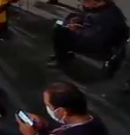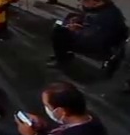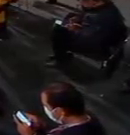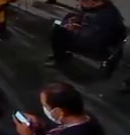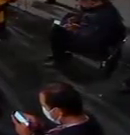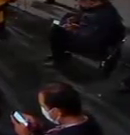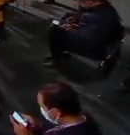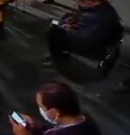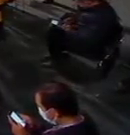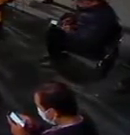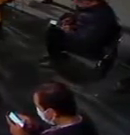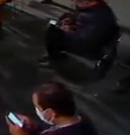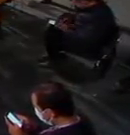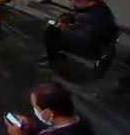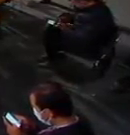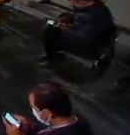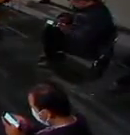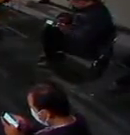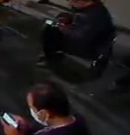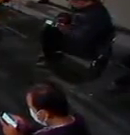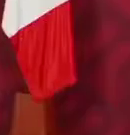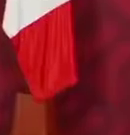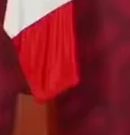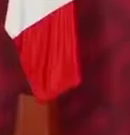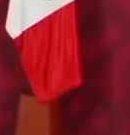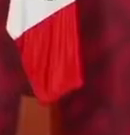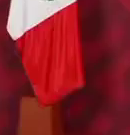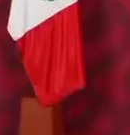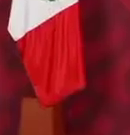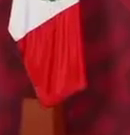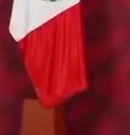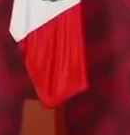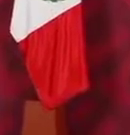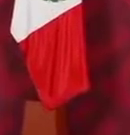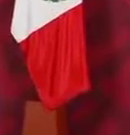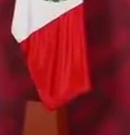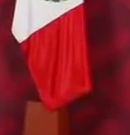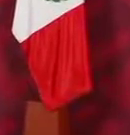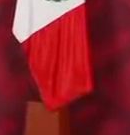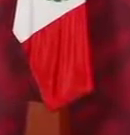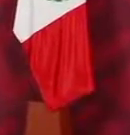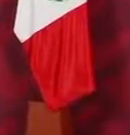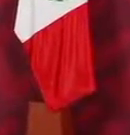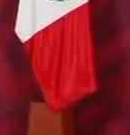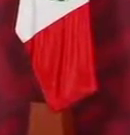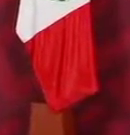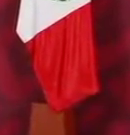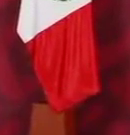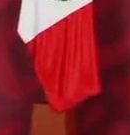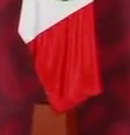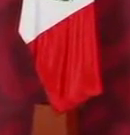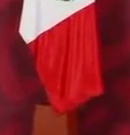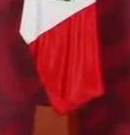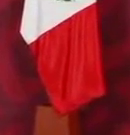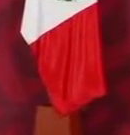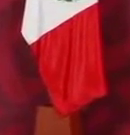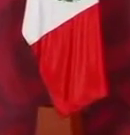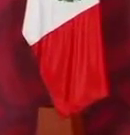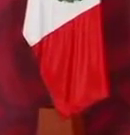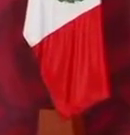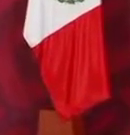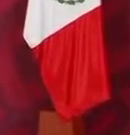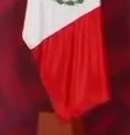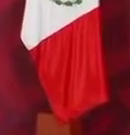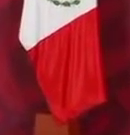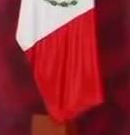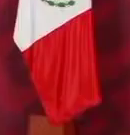de que desaparezcan a la gente. No, no somos iguales. Y ahora,